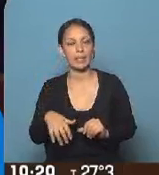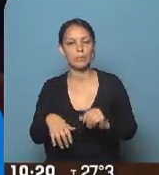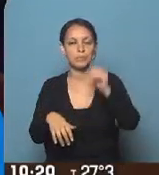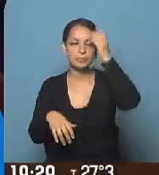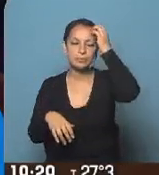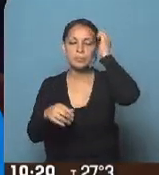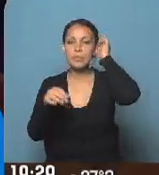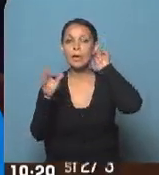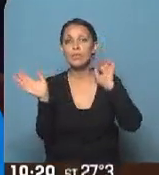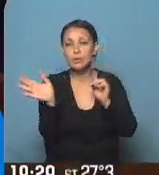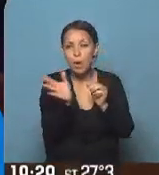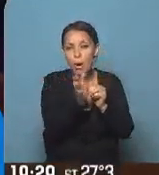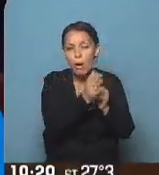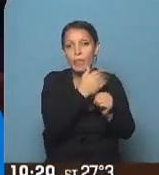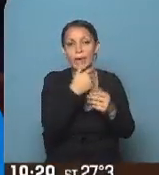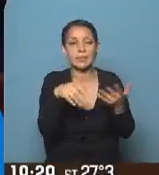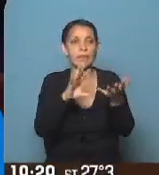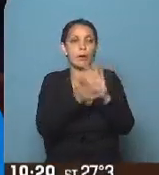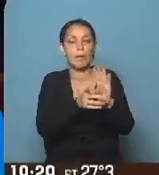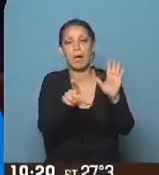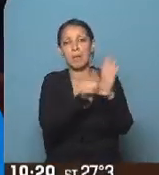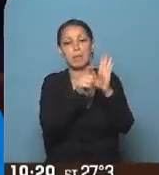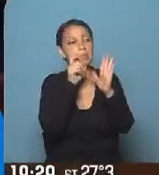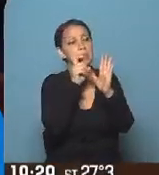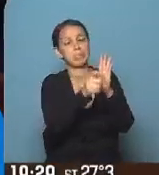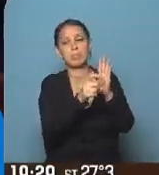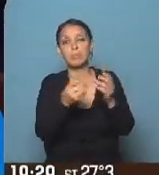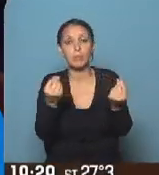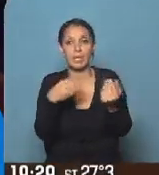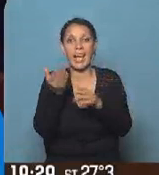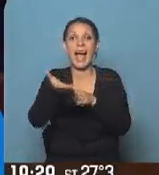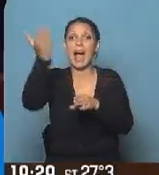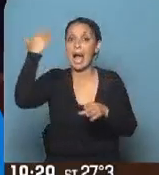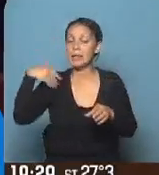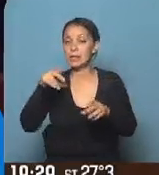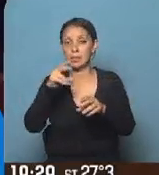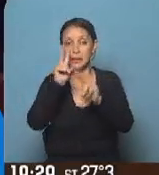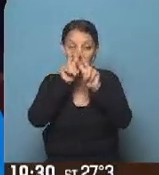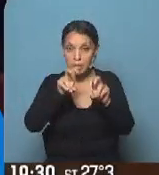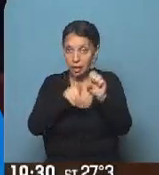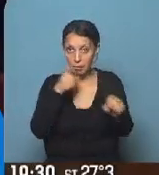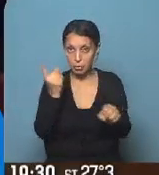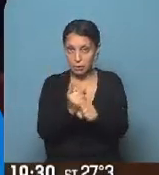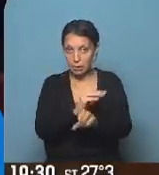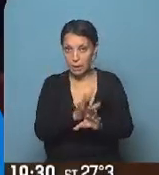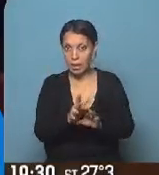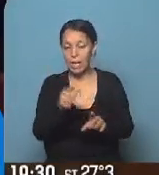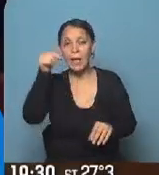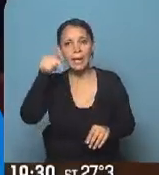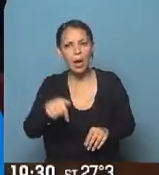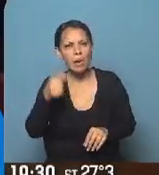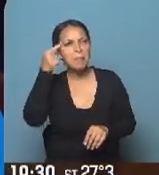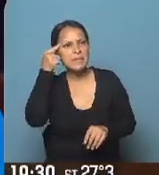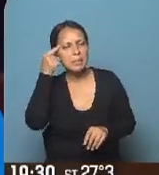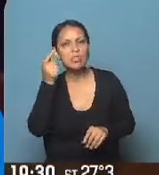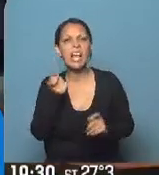derrotero, de toda esa impunidad, digamos, porque no pudimos investigar nada por año, la verdad que nos preguntemos a quién le